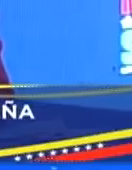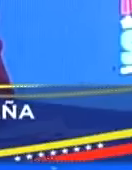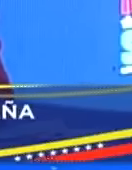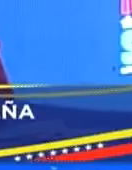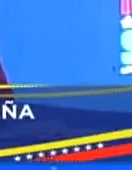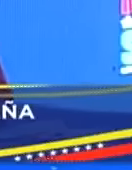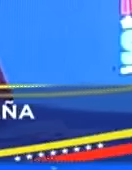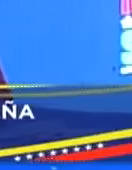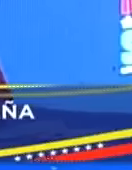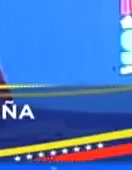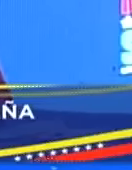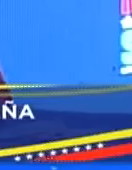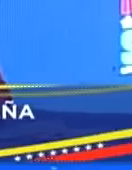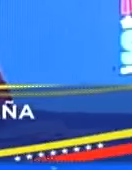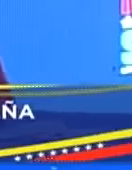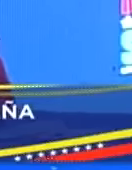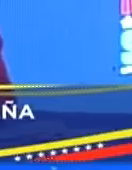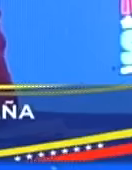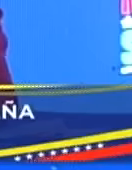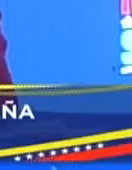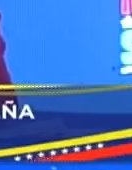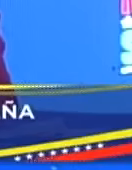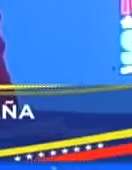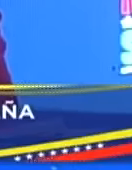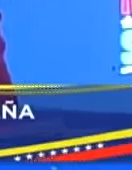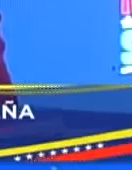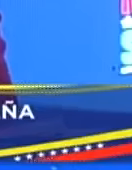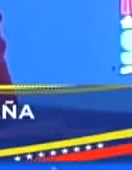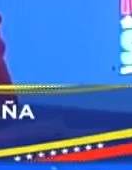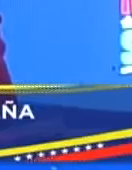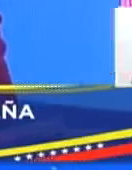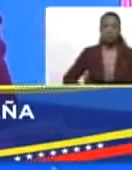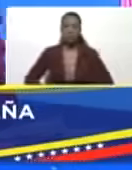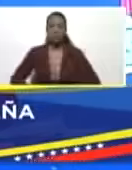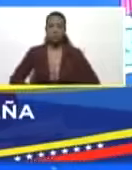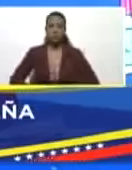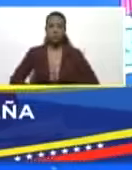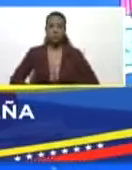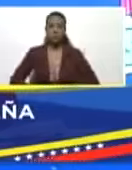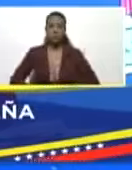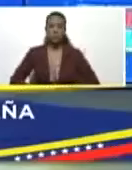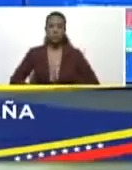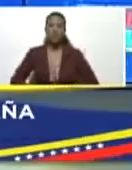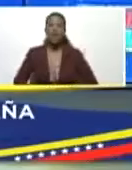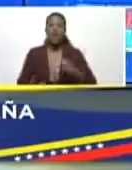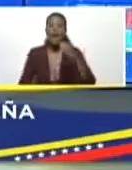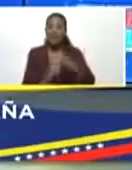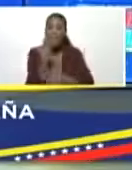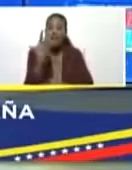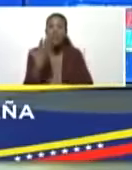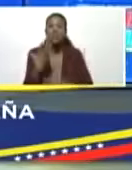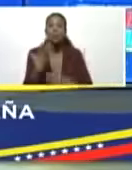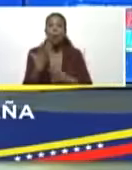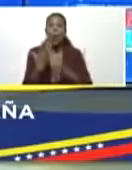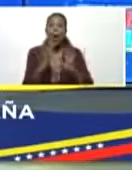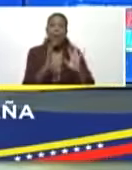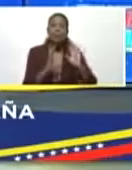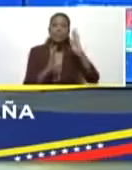Patriótico. Fundamos el Partido Socialista Unido de Venezuela. La generación fundacional. La generación intermedia